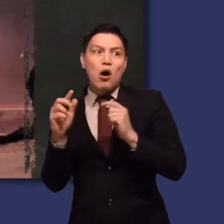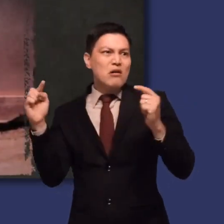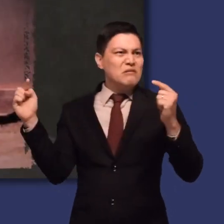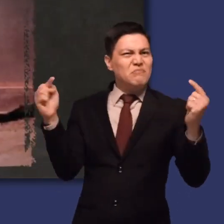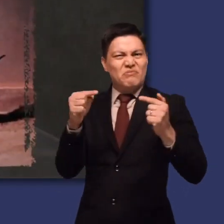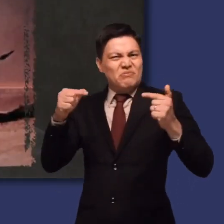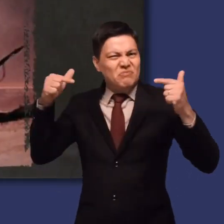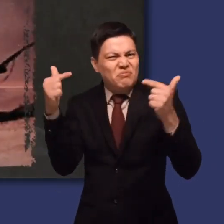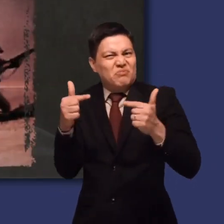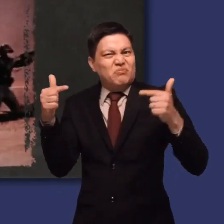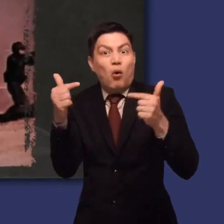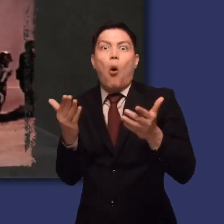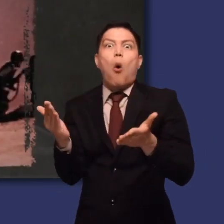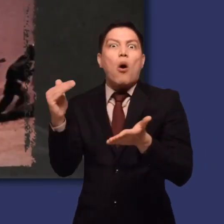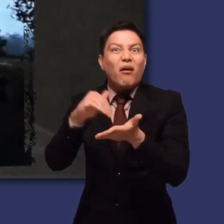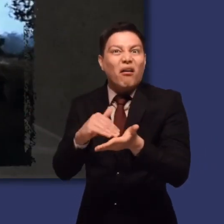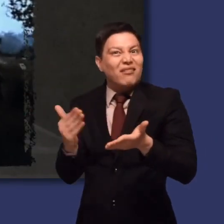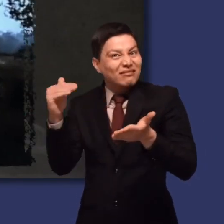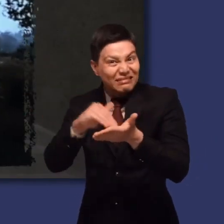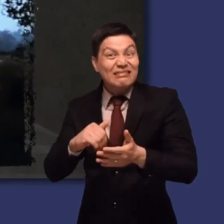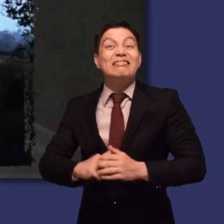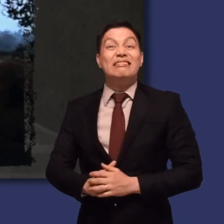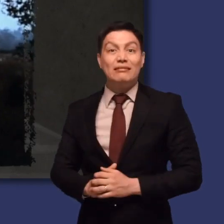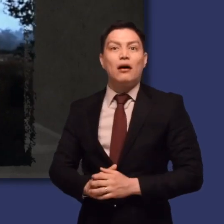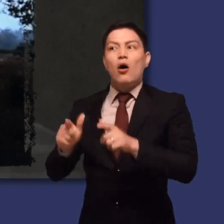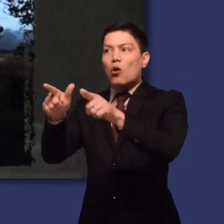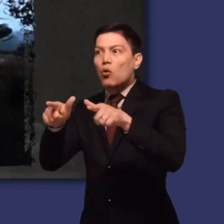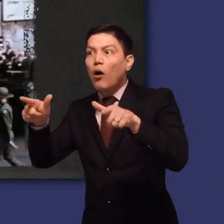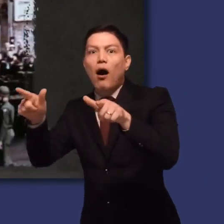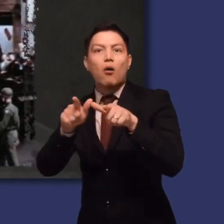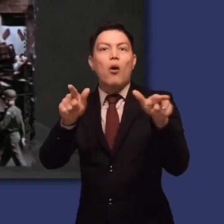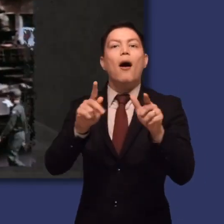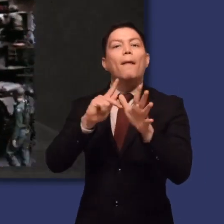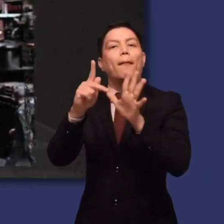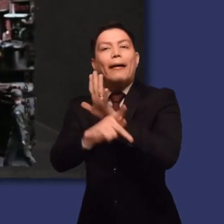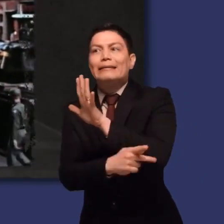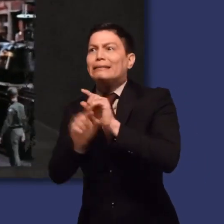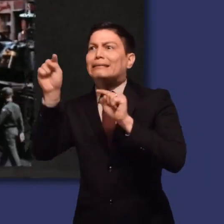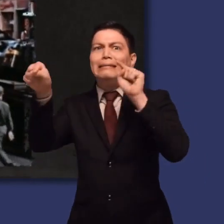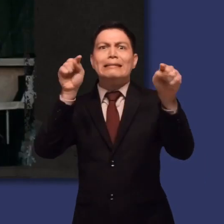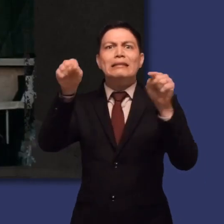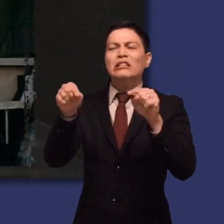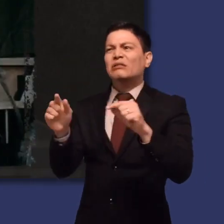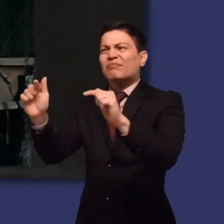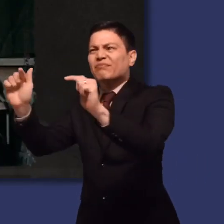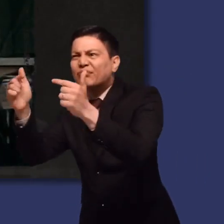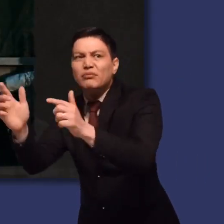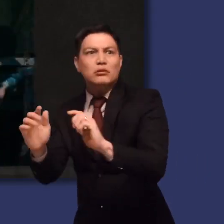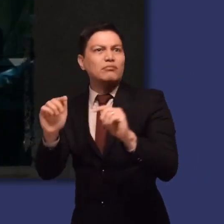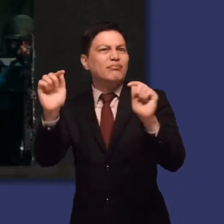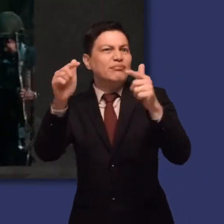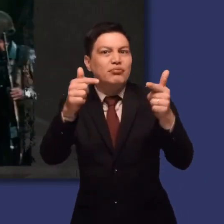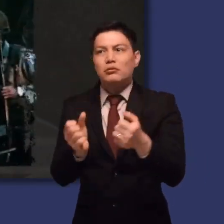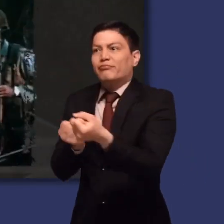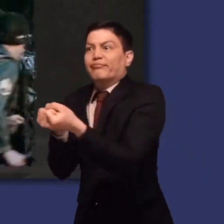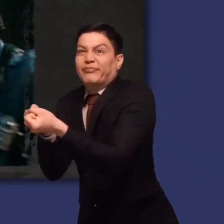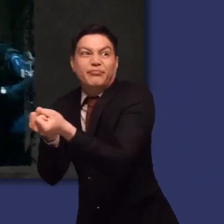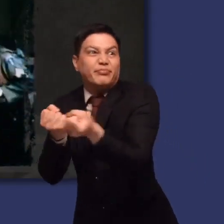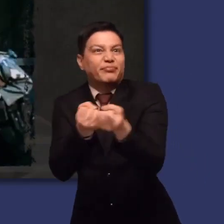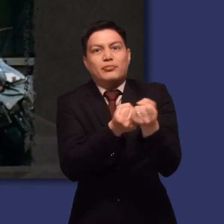formada por Estados Unidos y Gran Bretaña. Esta potencia compitió con la Unión Soviética para controlar el mundo y